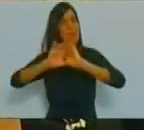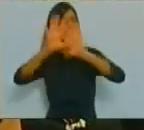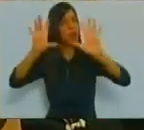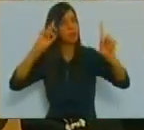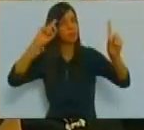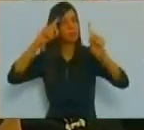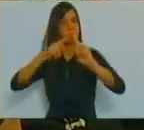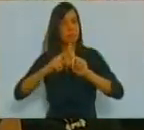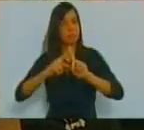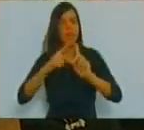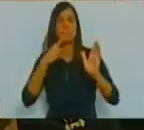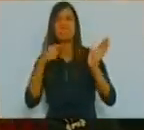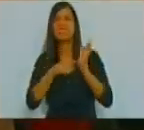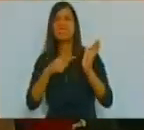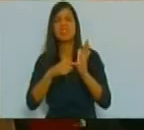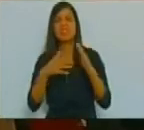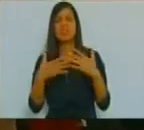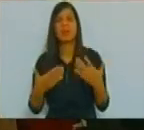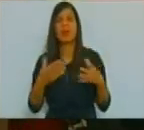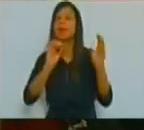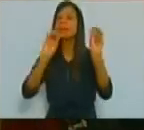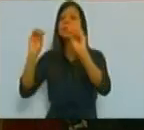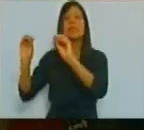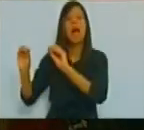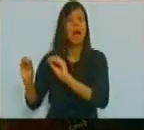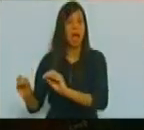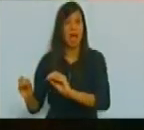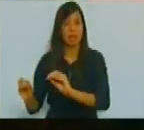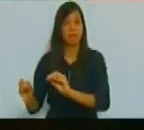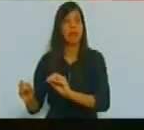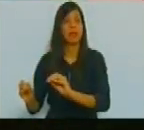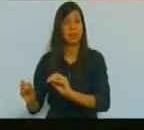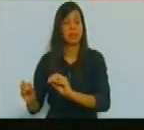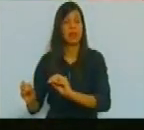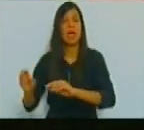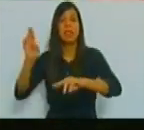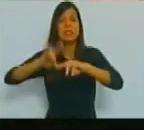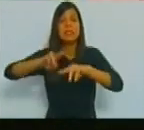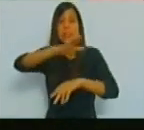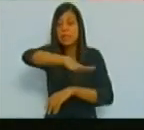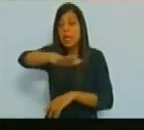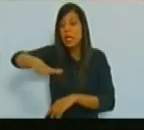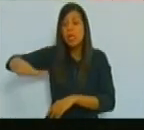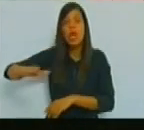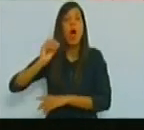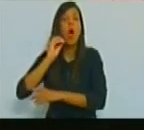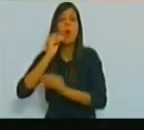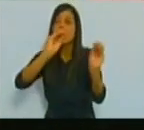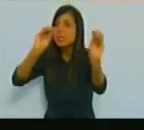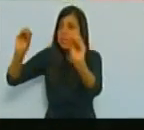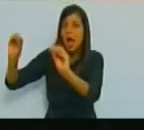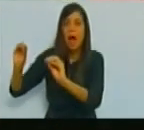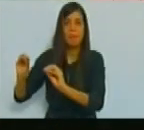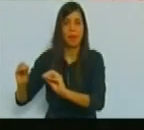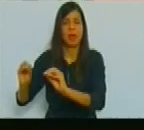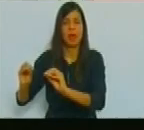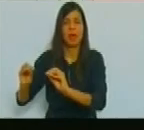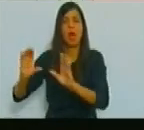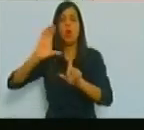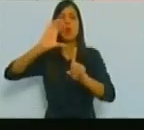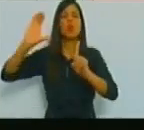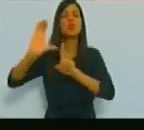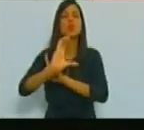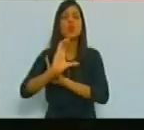contempla la convocatoria a nuestros niños a la juventud a lo cultural